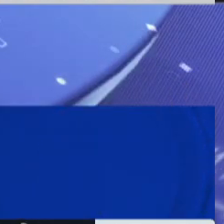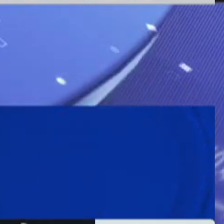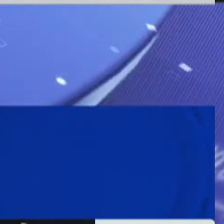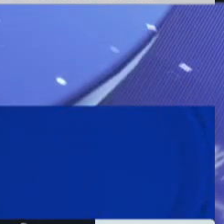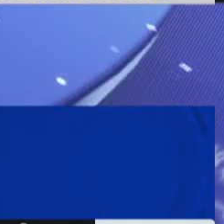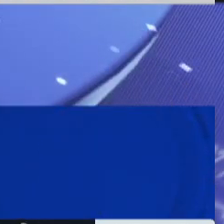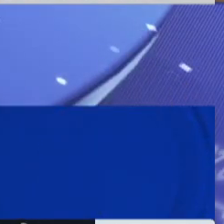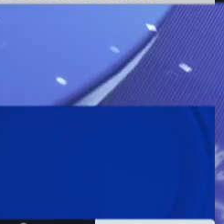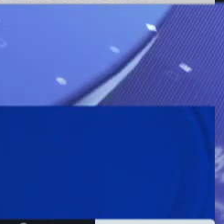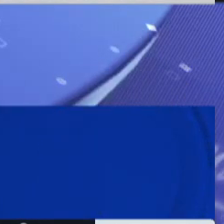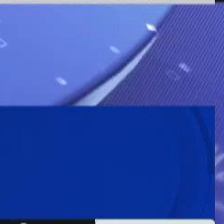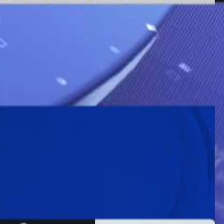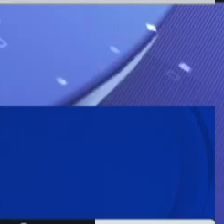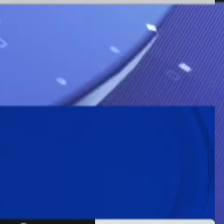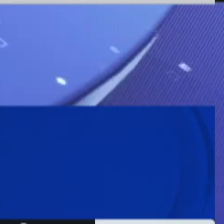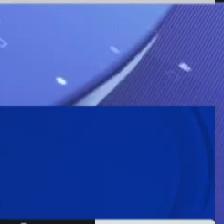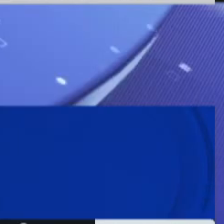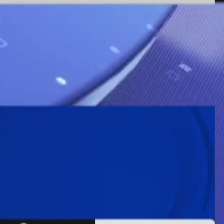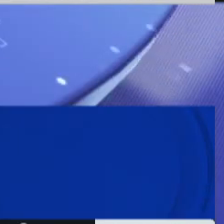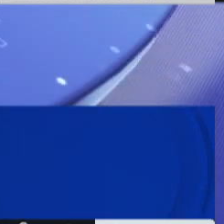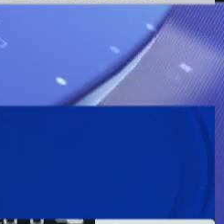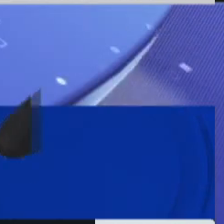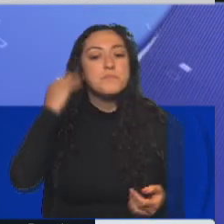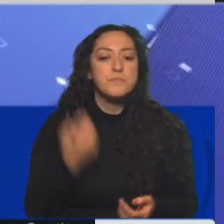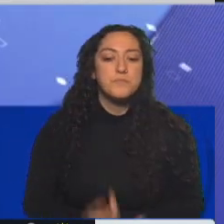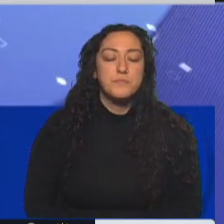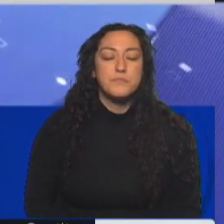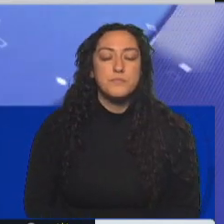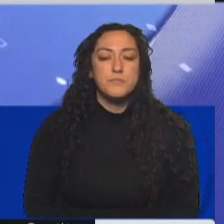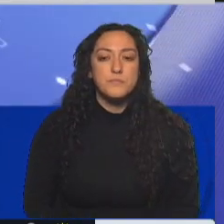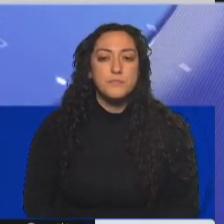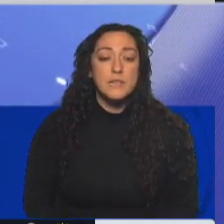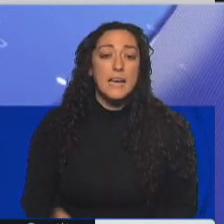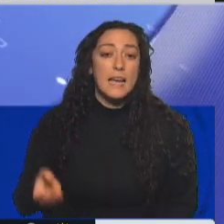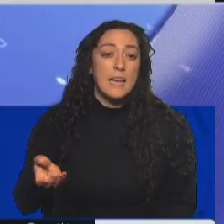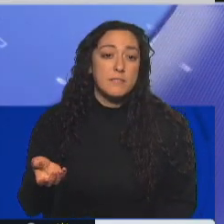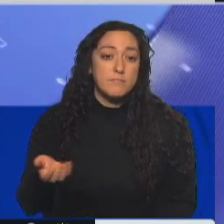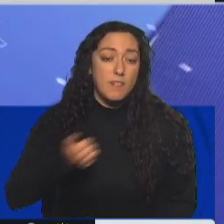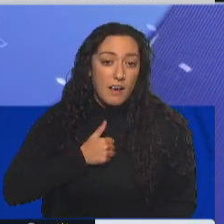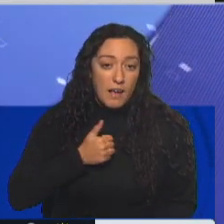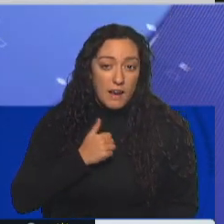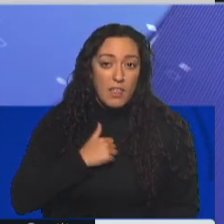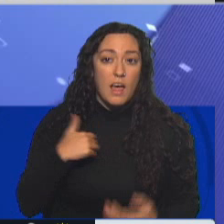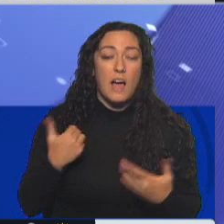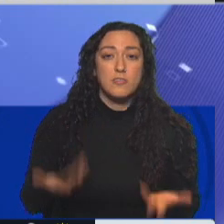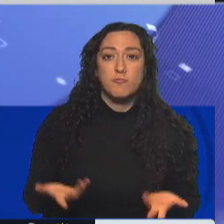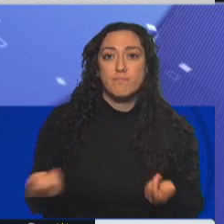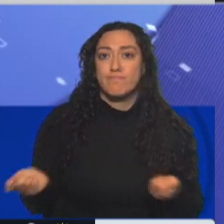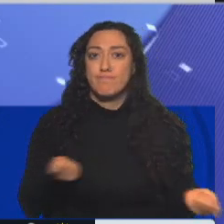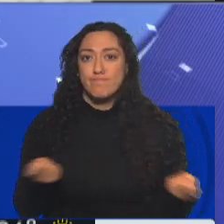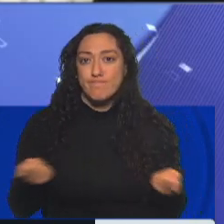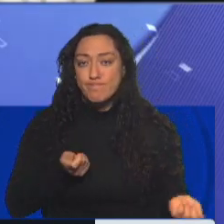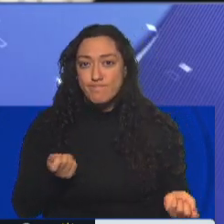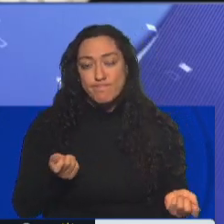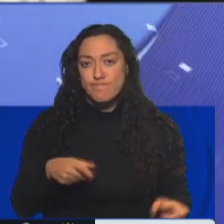tarifas, ya ha ocurrido y ya ha ocurrido antes que se han disminuido, ¿no? Canadá no va a tener margen de acción para